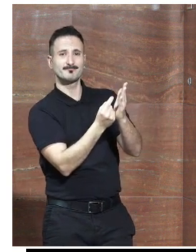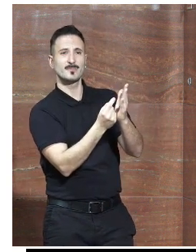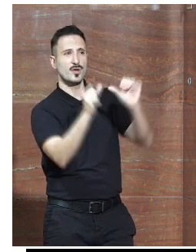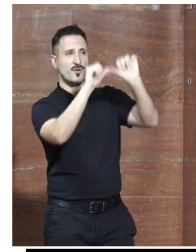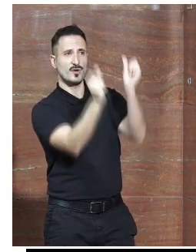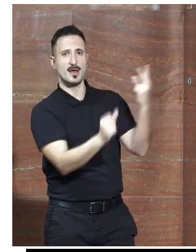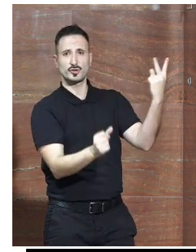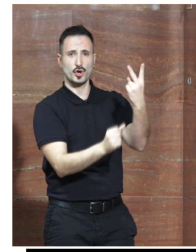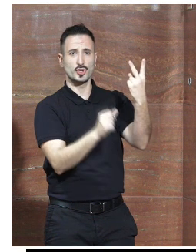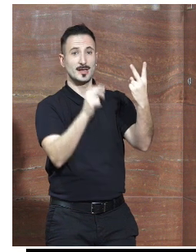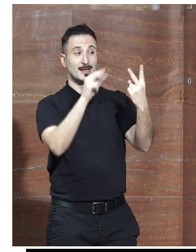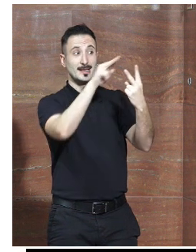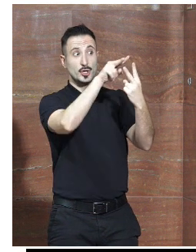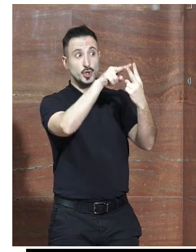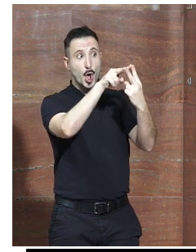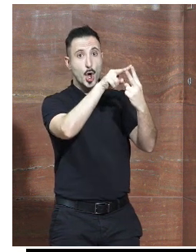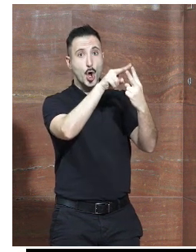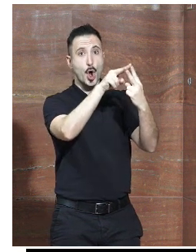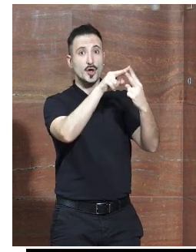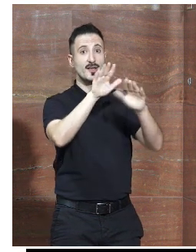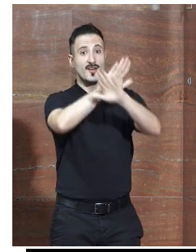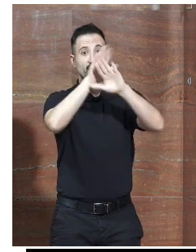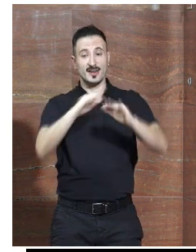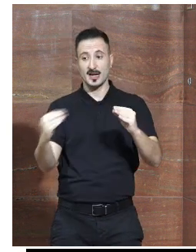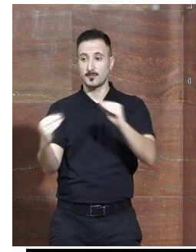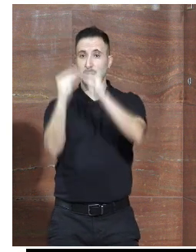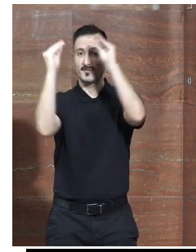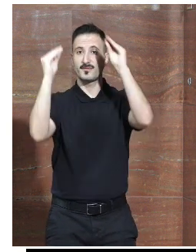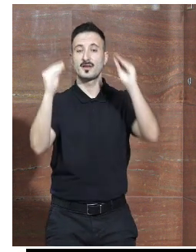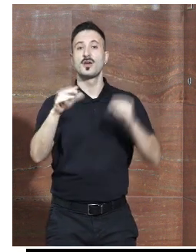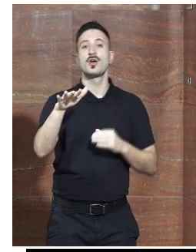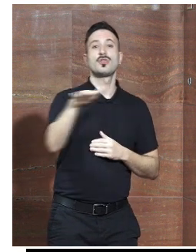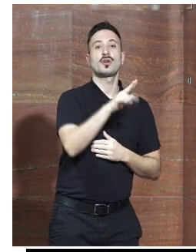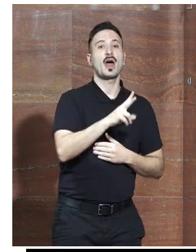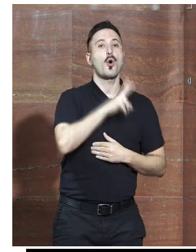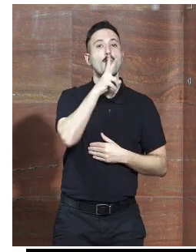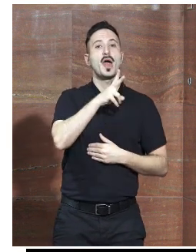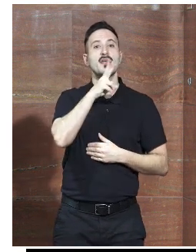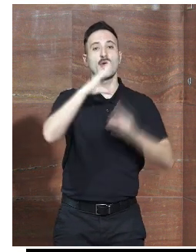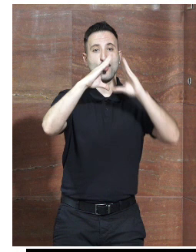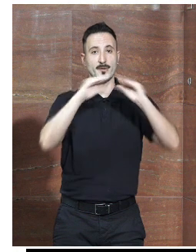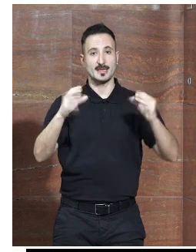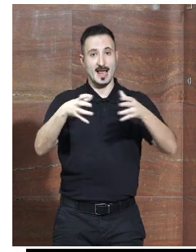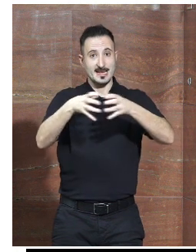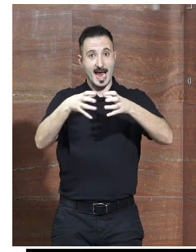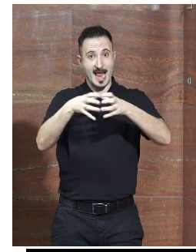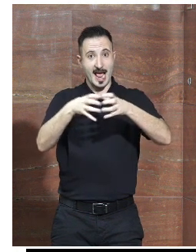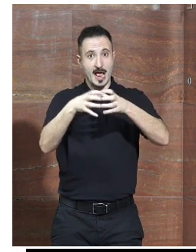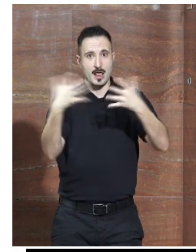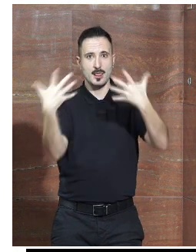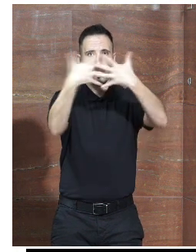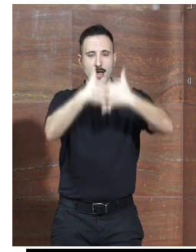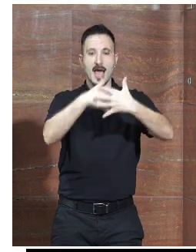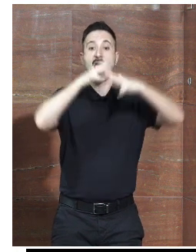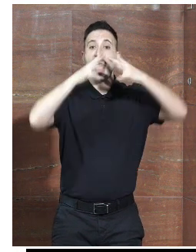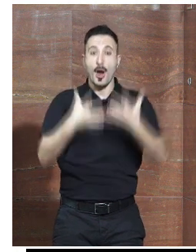Y se repiten ambos finales de línea, zona universitaria en color verde y zona universitaria en color naranja. Pues ya en el nuevo